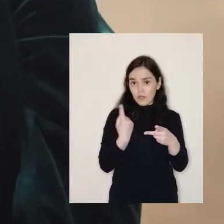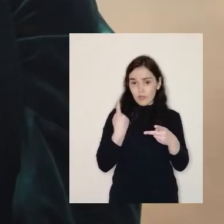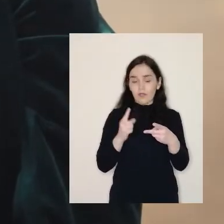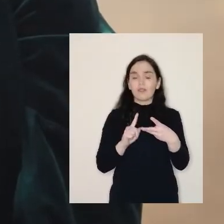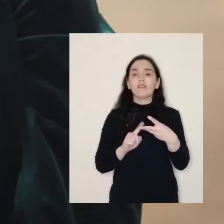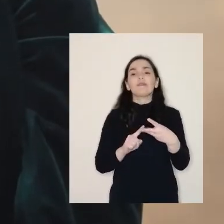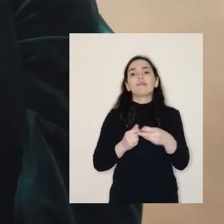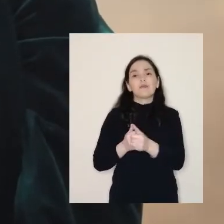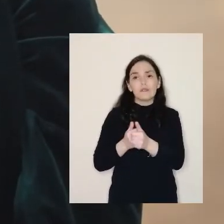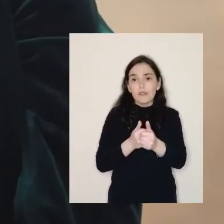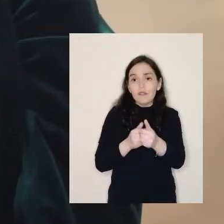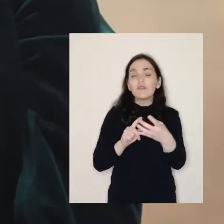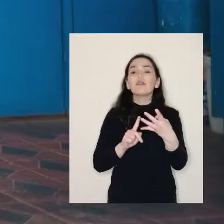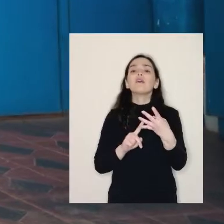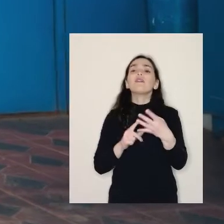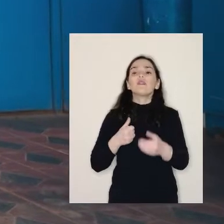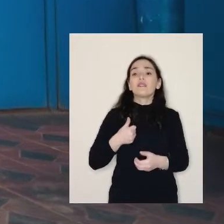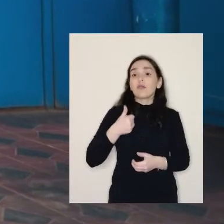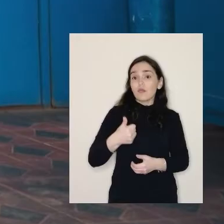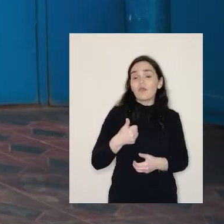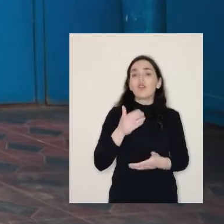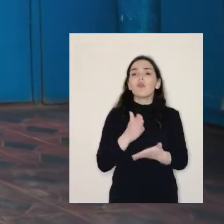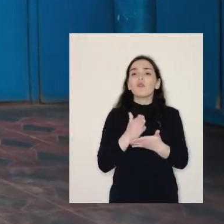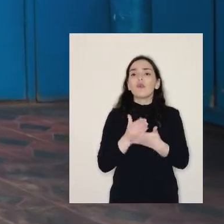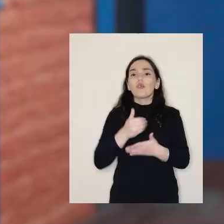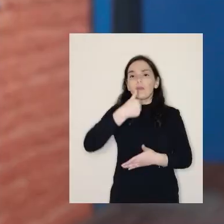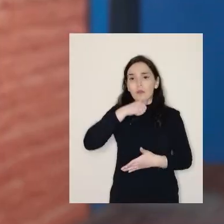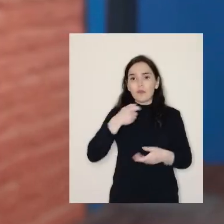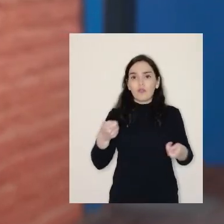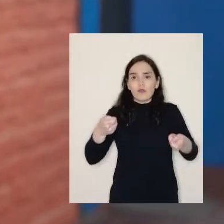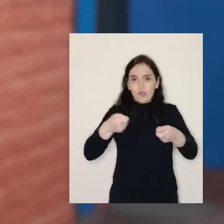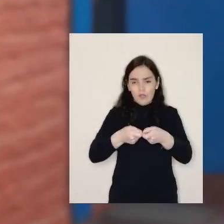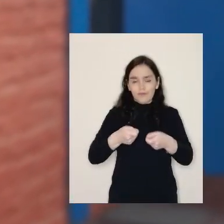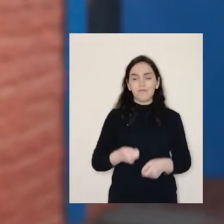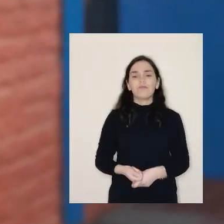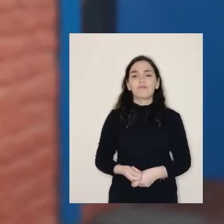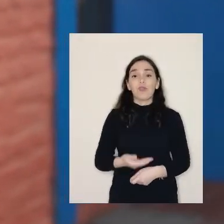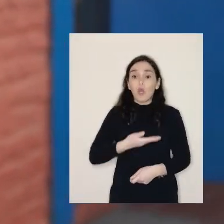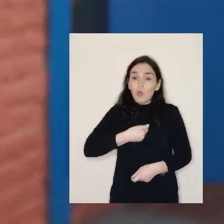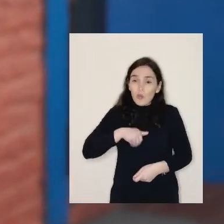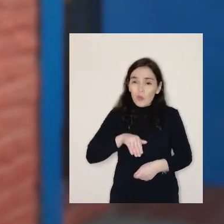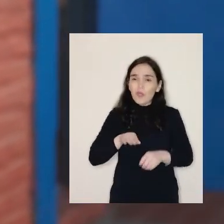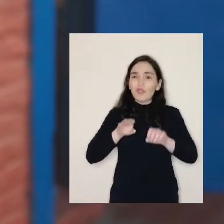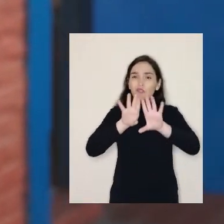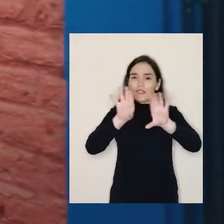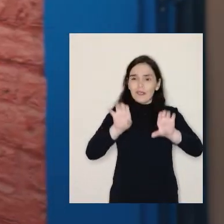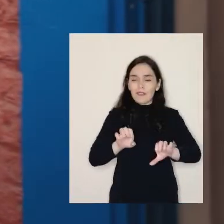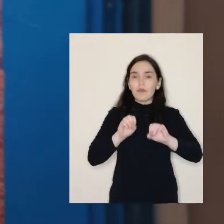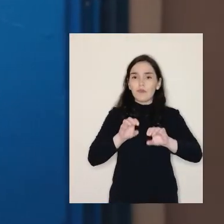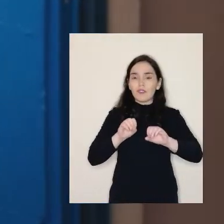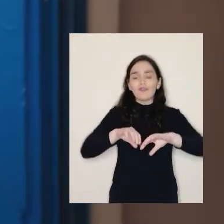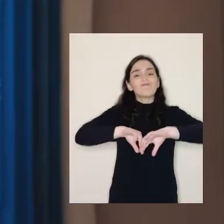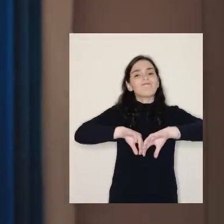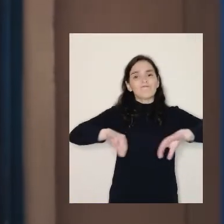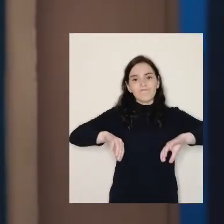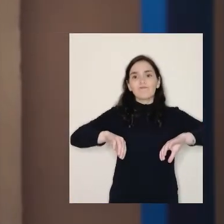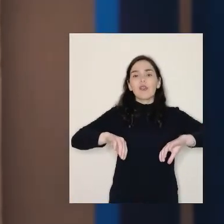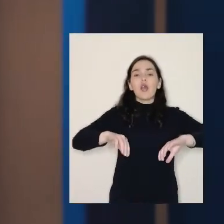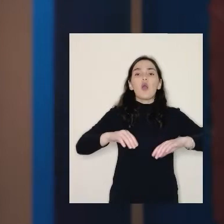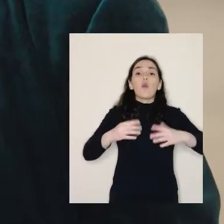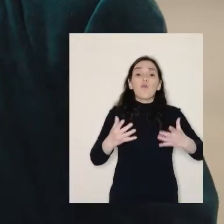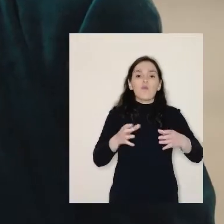inspectora general, orientadora, directora en un colegio particular subvencionado, nuestro sistema educativo